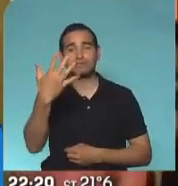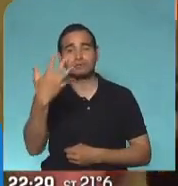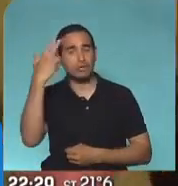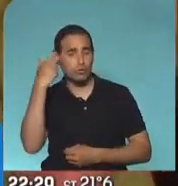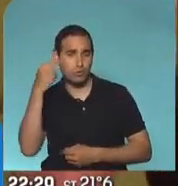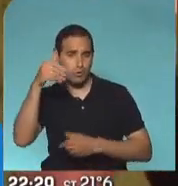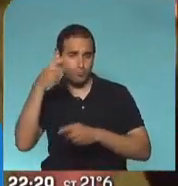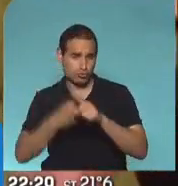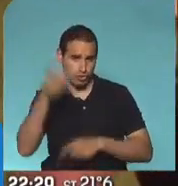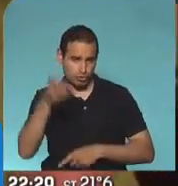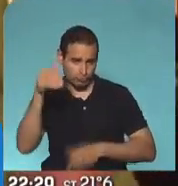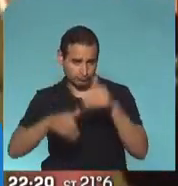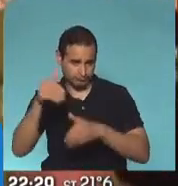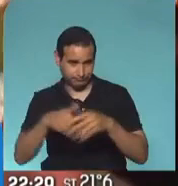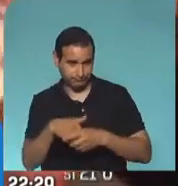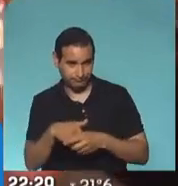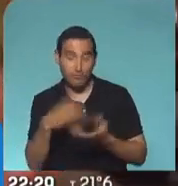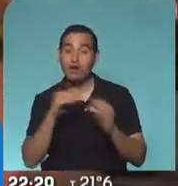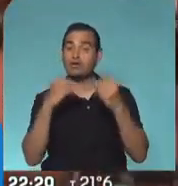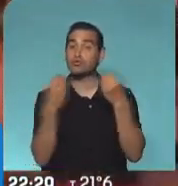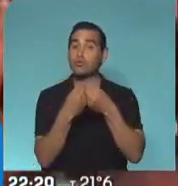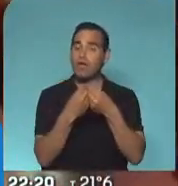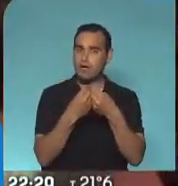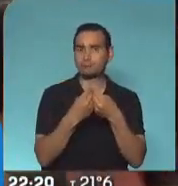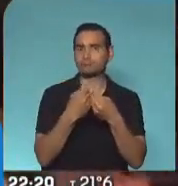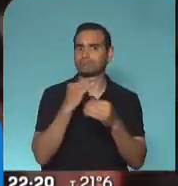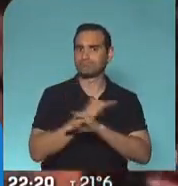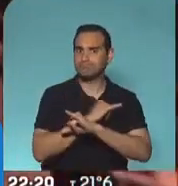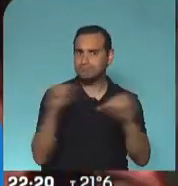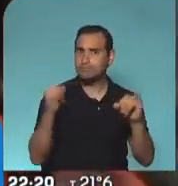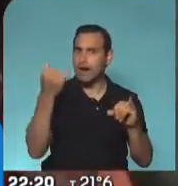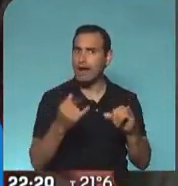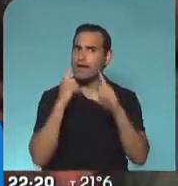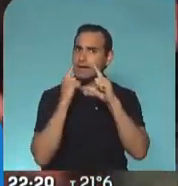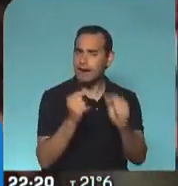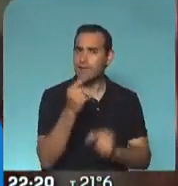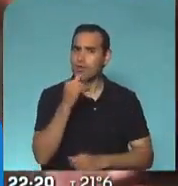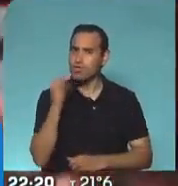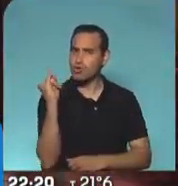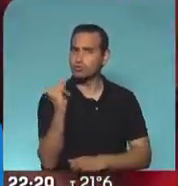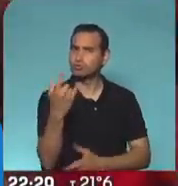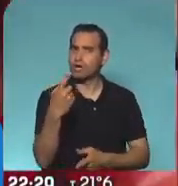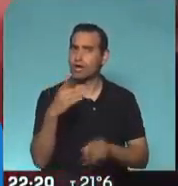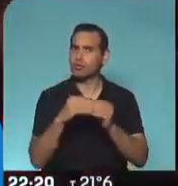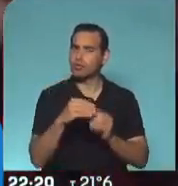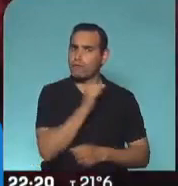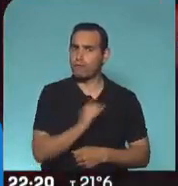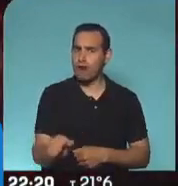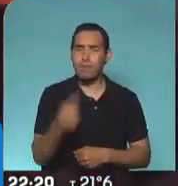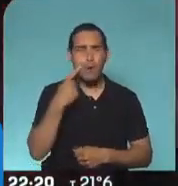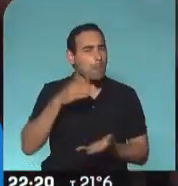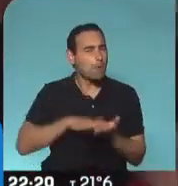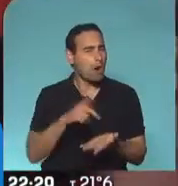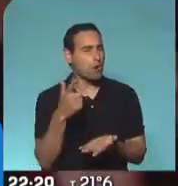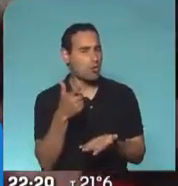36,59% de los sufragios. Este resultado se conoce en medio de fuertes reclamos y denuncias por fraude, aunque sin evidencias